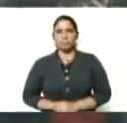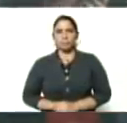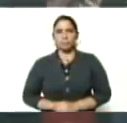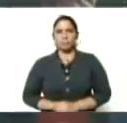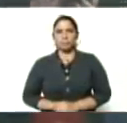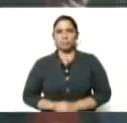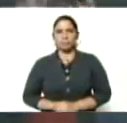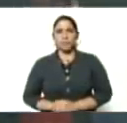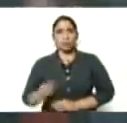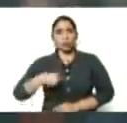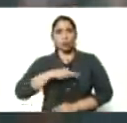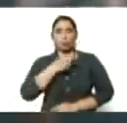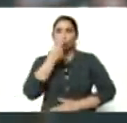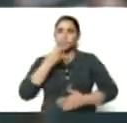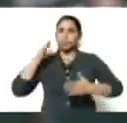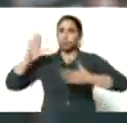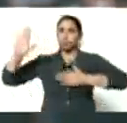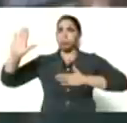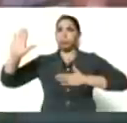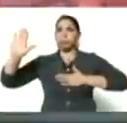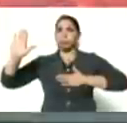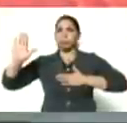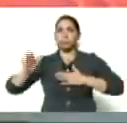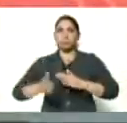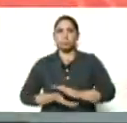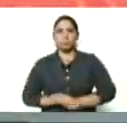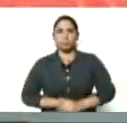Así lo juramos.